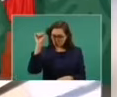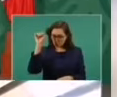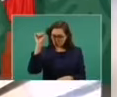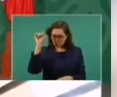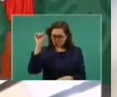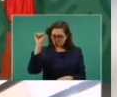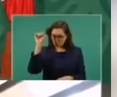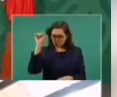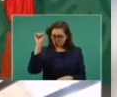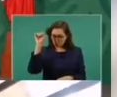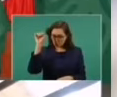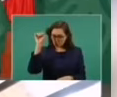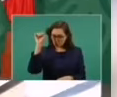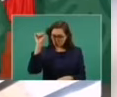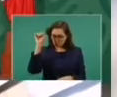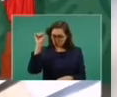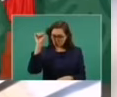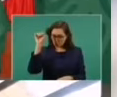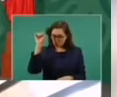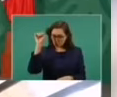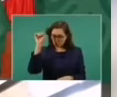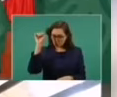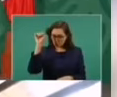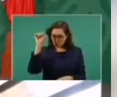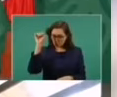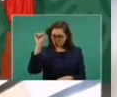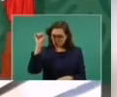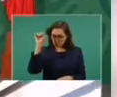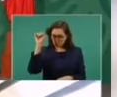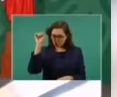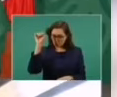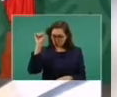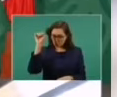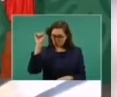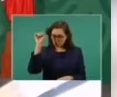la gente, ¿sí?, la ideología,